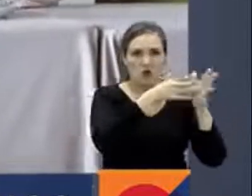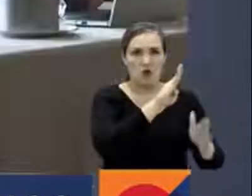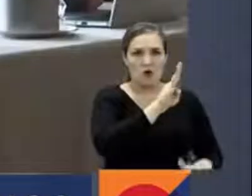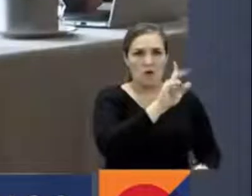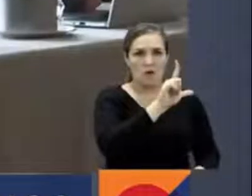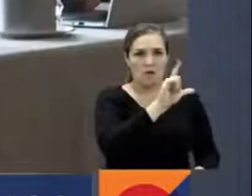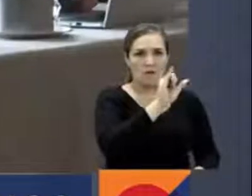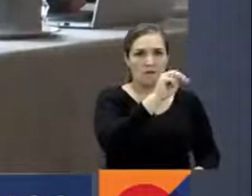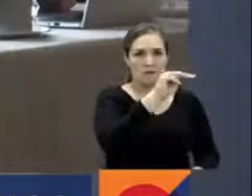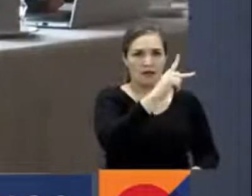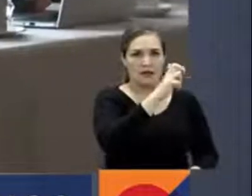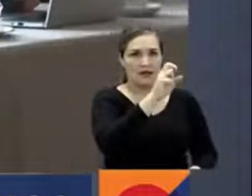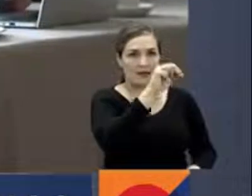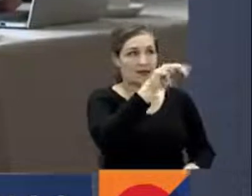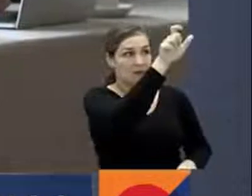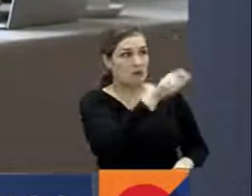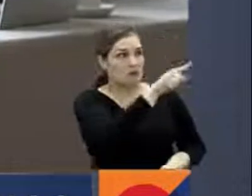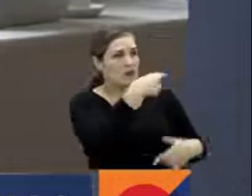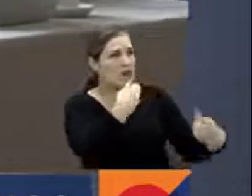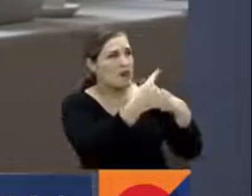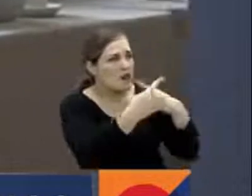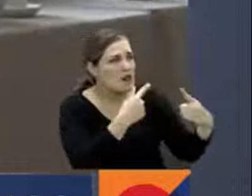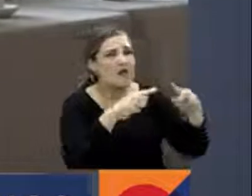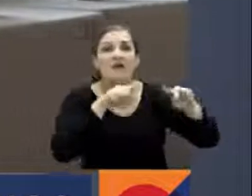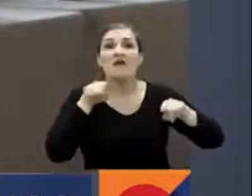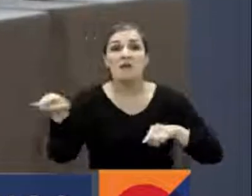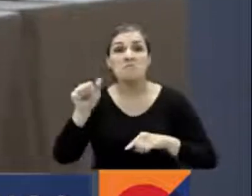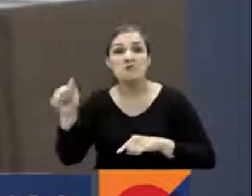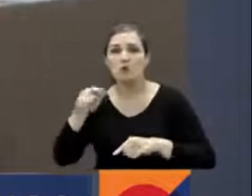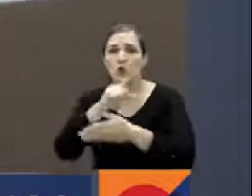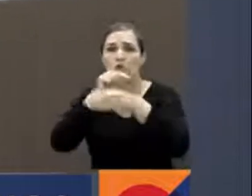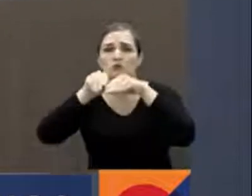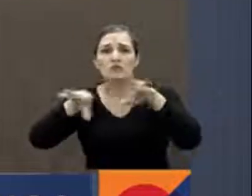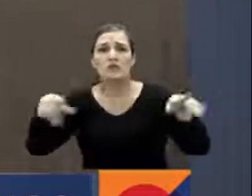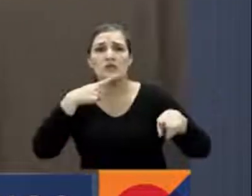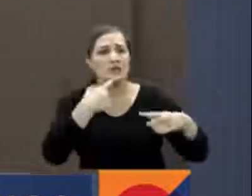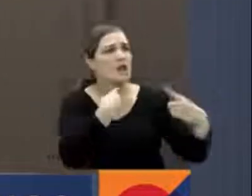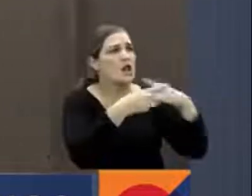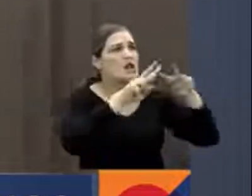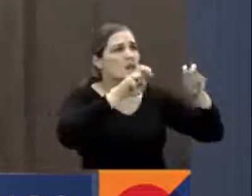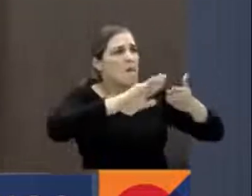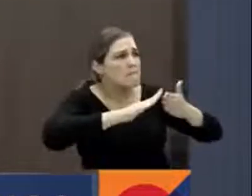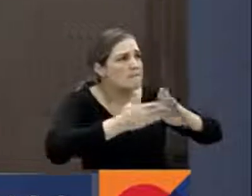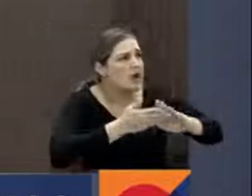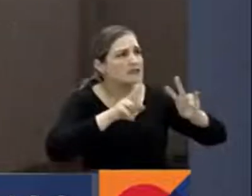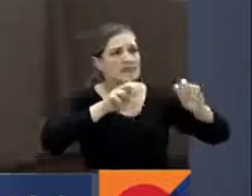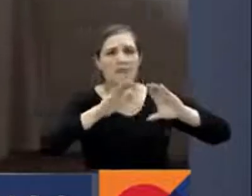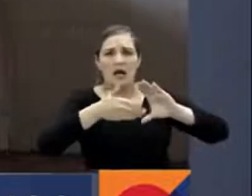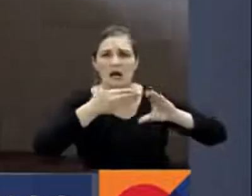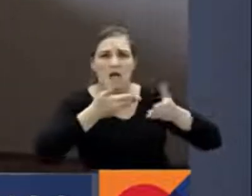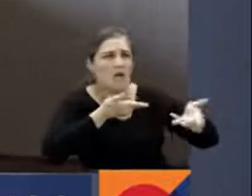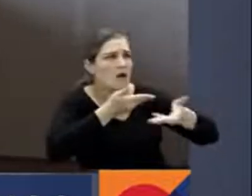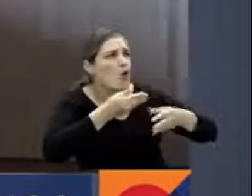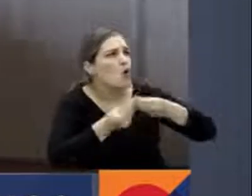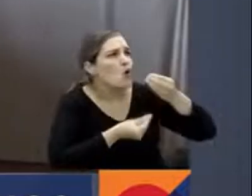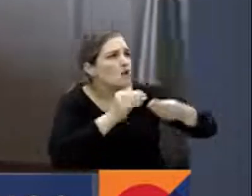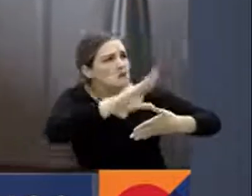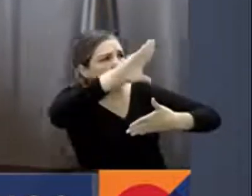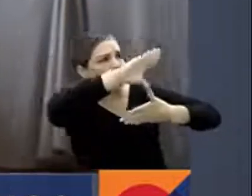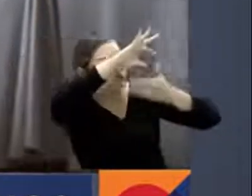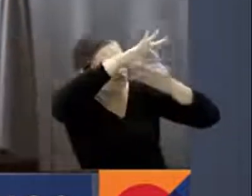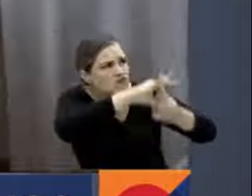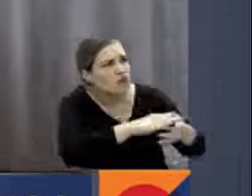elección y dialogamos sobre el proceso de paz y las acciones contra el cambio climático en nuestro continente.